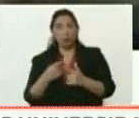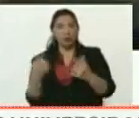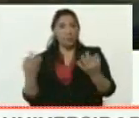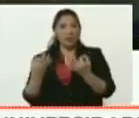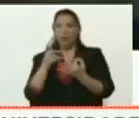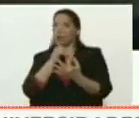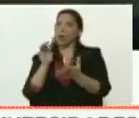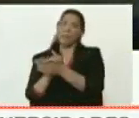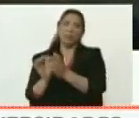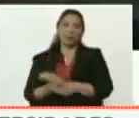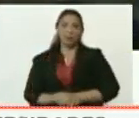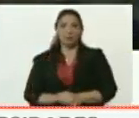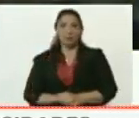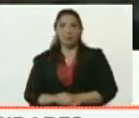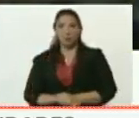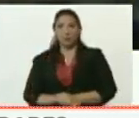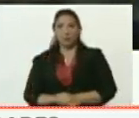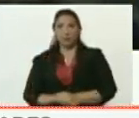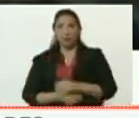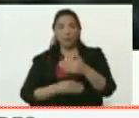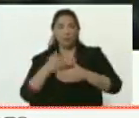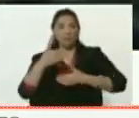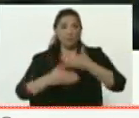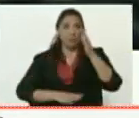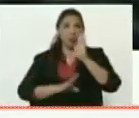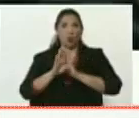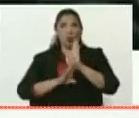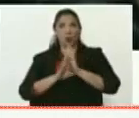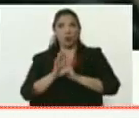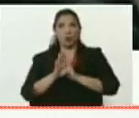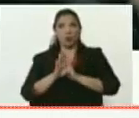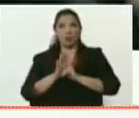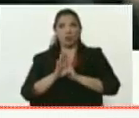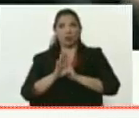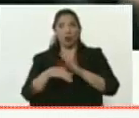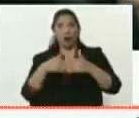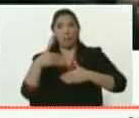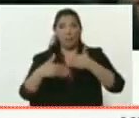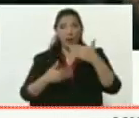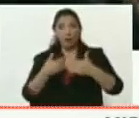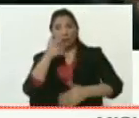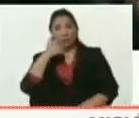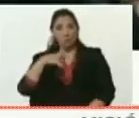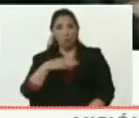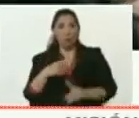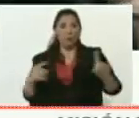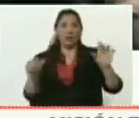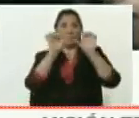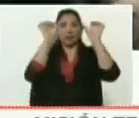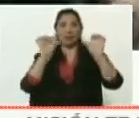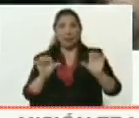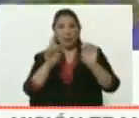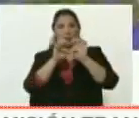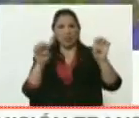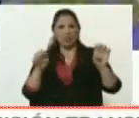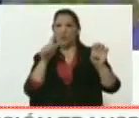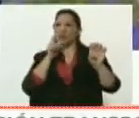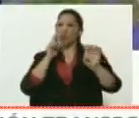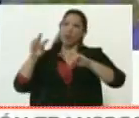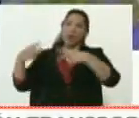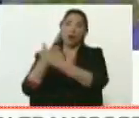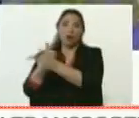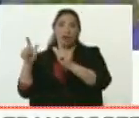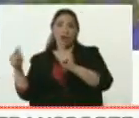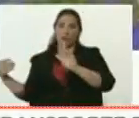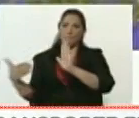enemigo del progreso, del avance de los pueblos para el sistema educativo es el